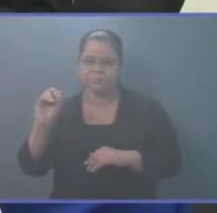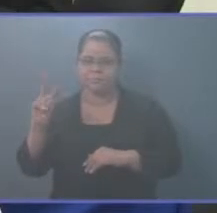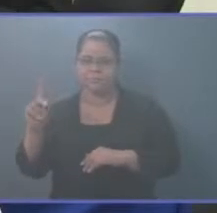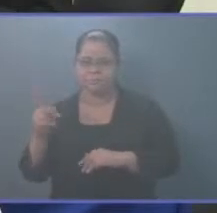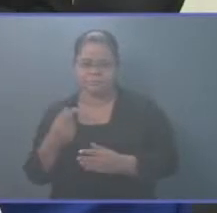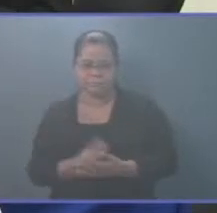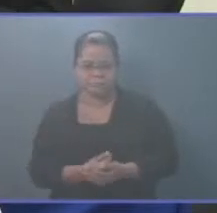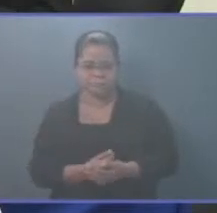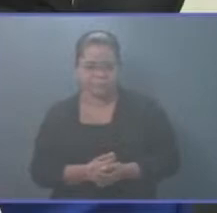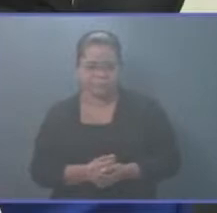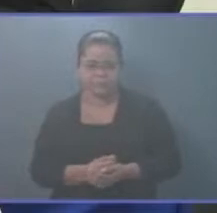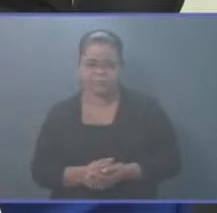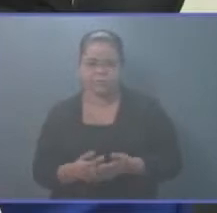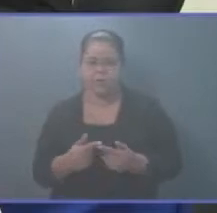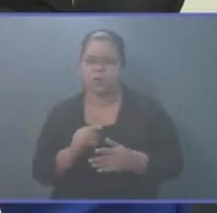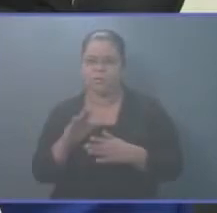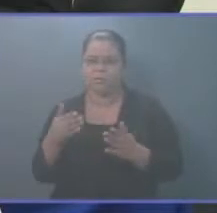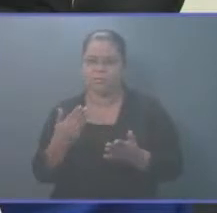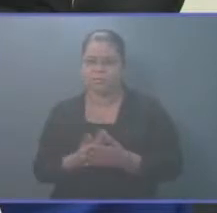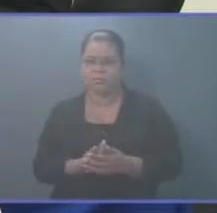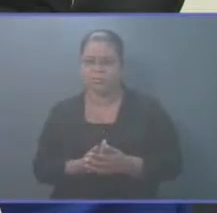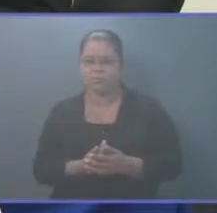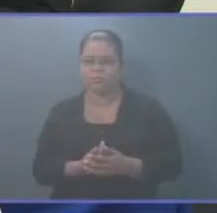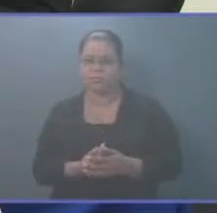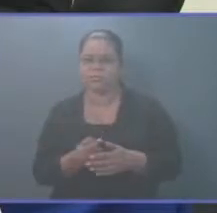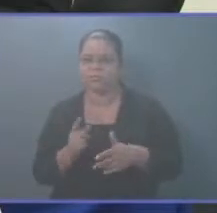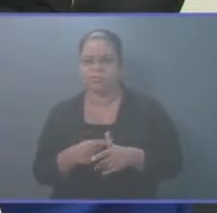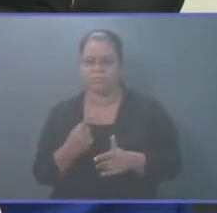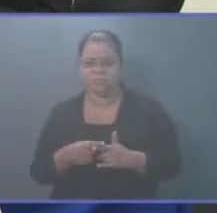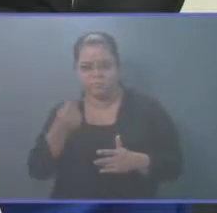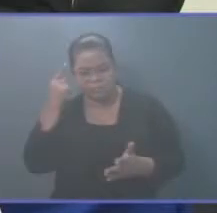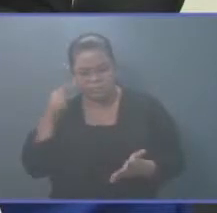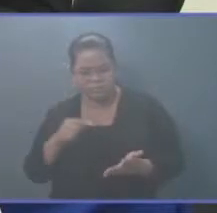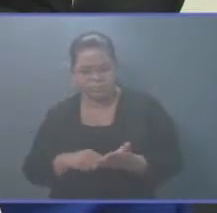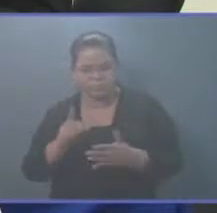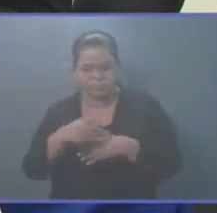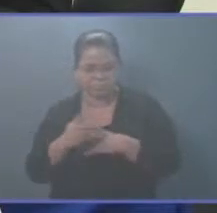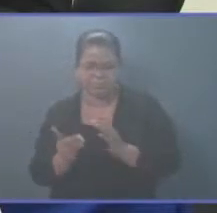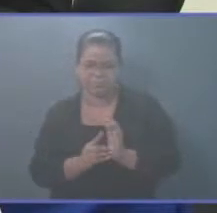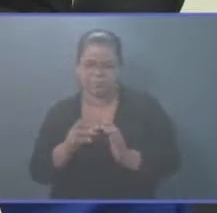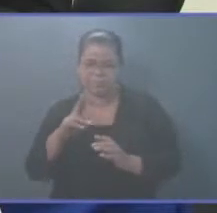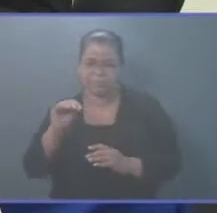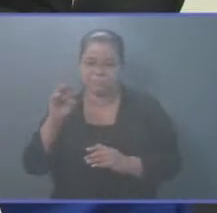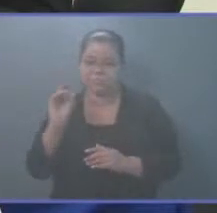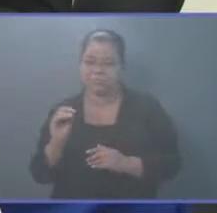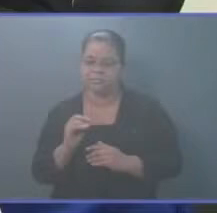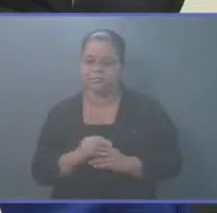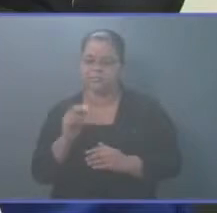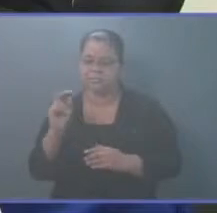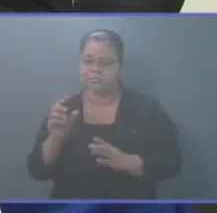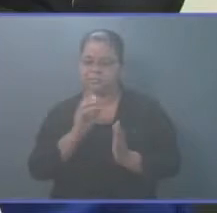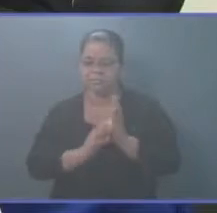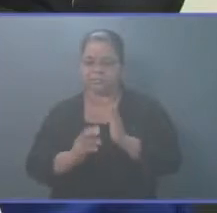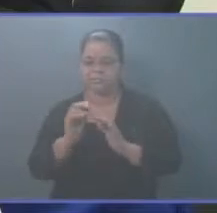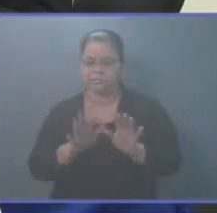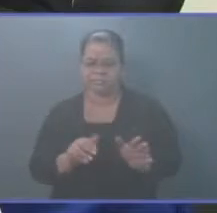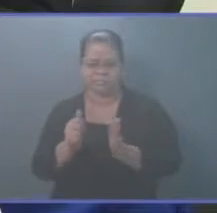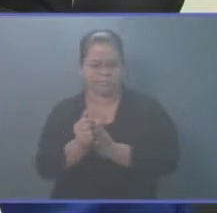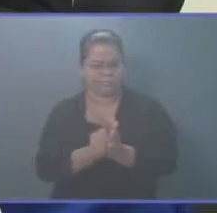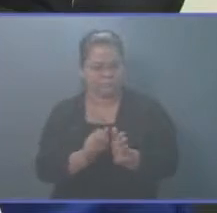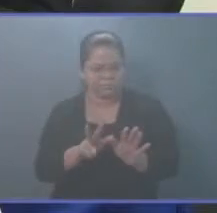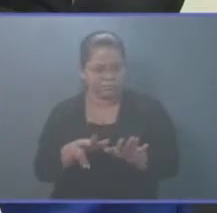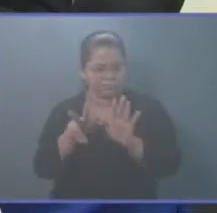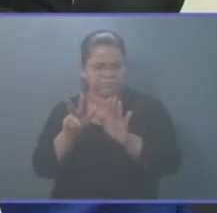2589-2-2021-1, el que contiene iniciativa de la diputada Eileen Romero, en el sentido se agregue un inciso al artículo 18 del